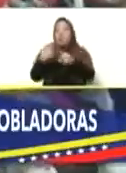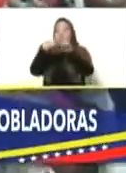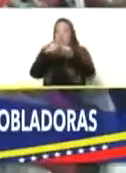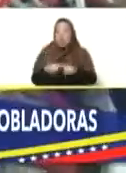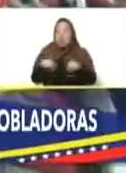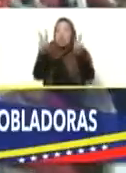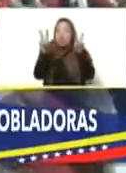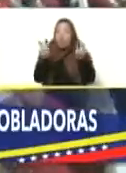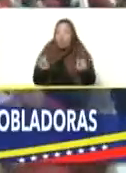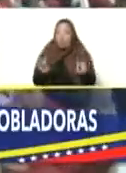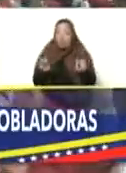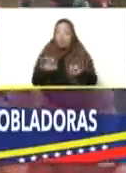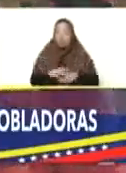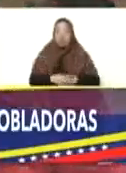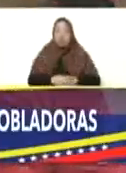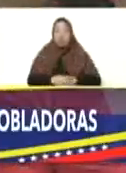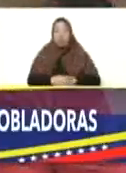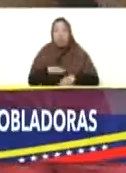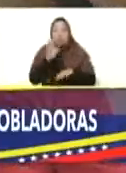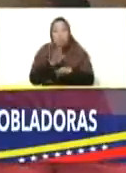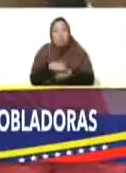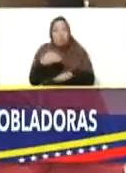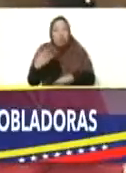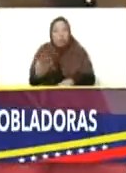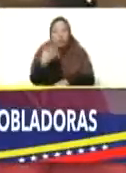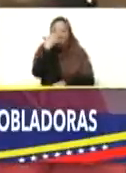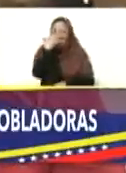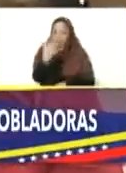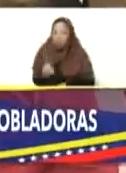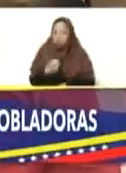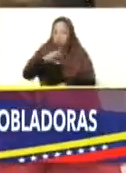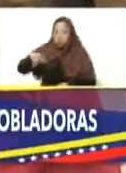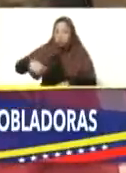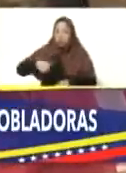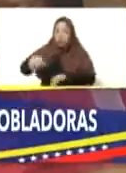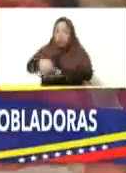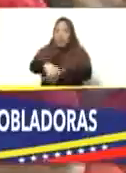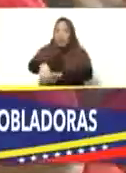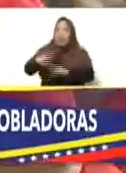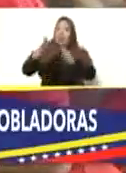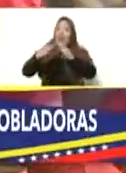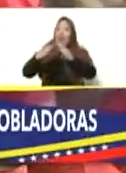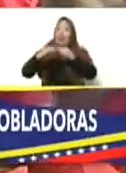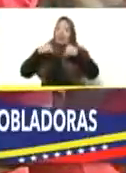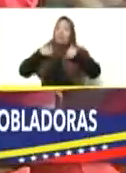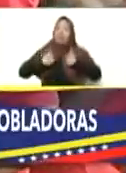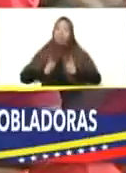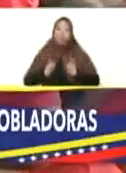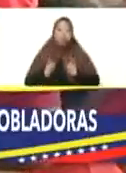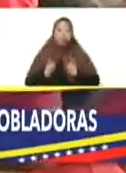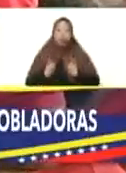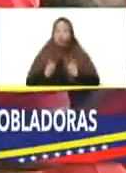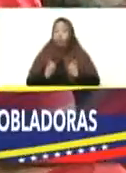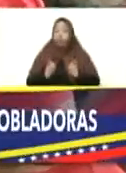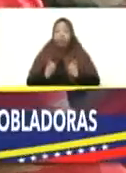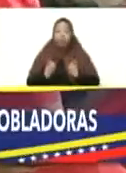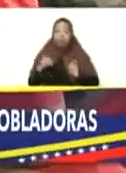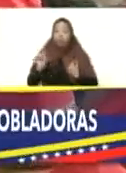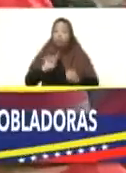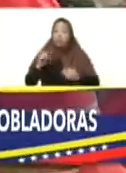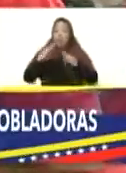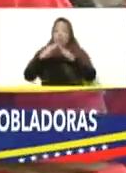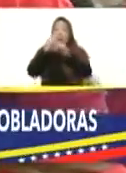nuevamente porque porque entendemos que nosotros en la casa no nos podemos quedar nadie se puede quedar en la casa